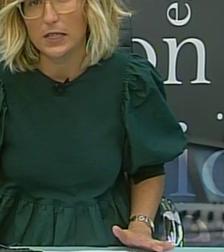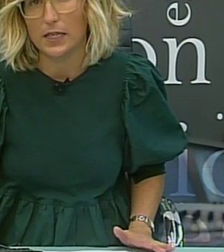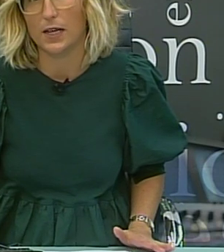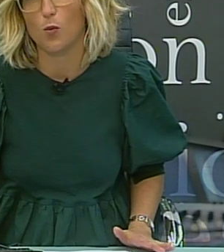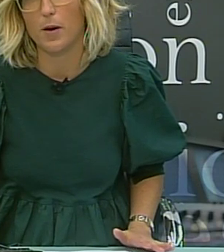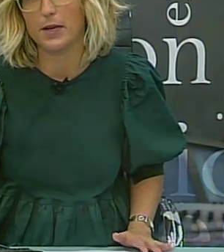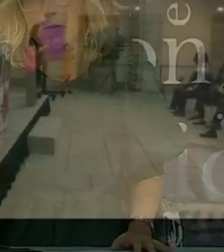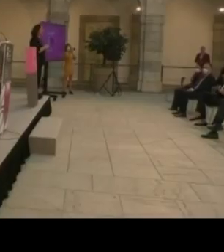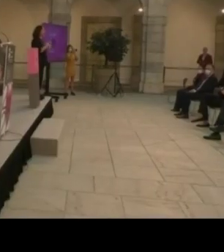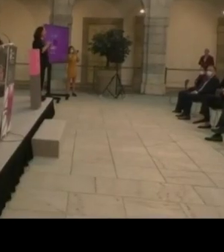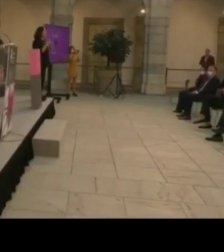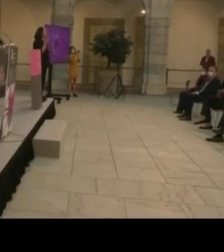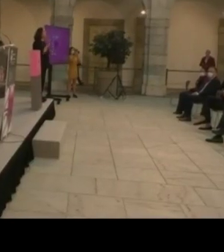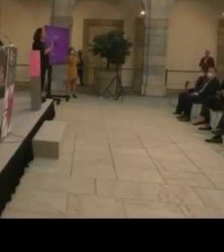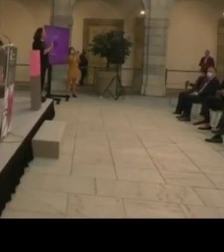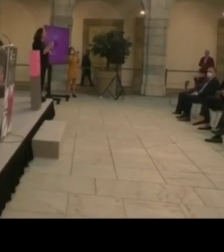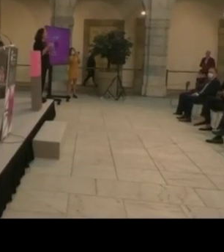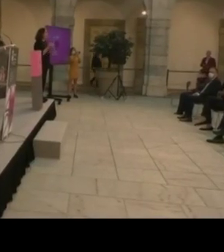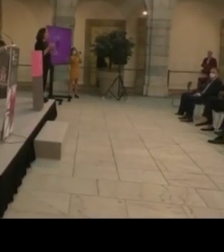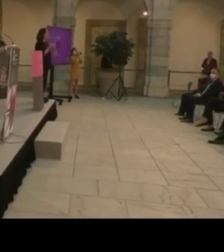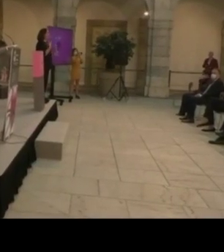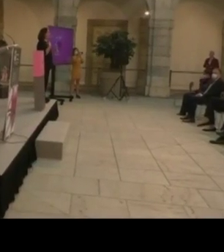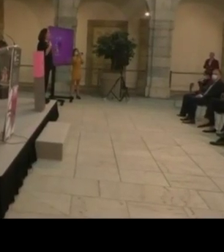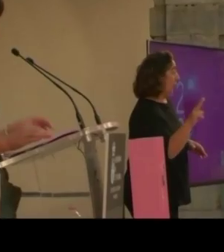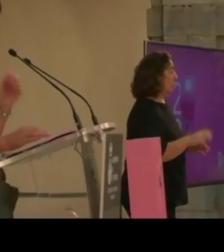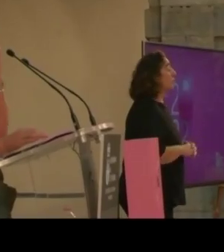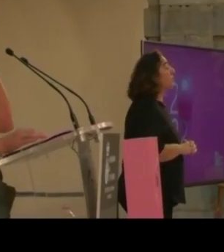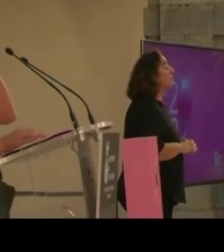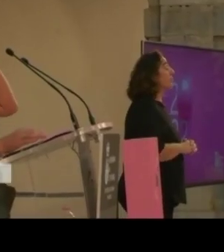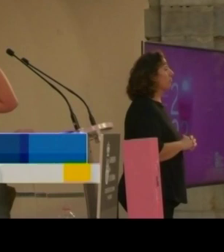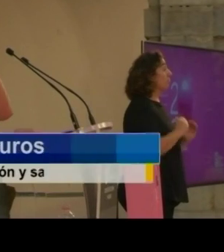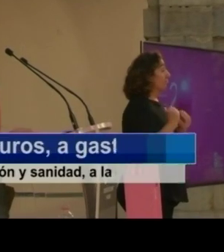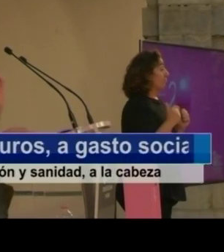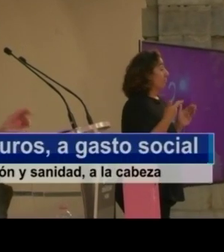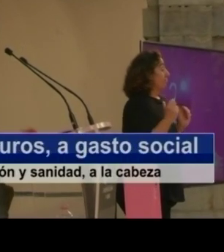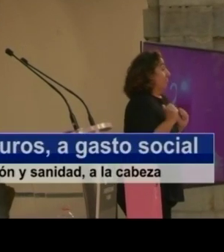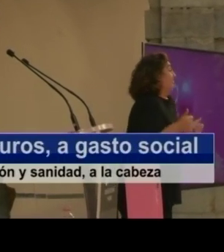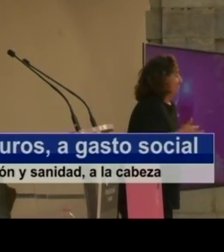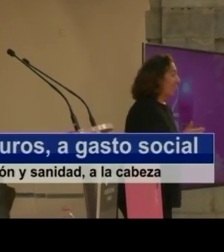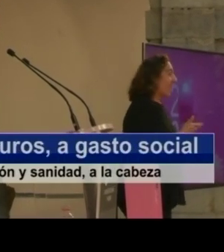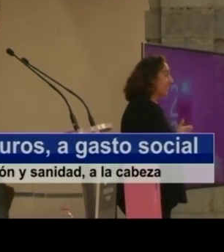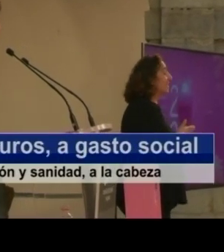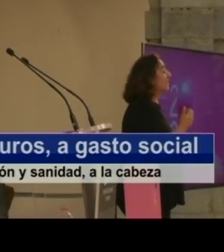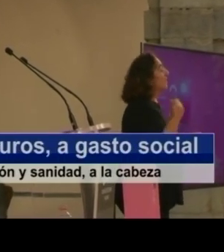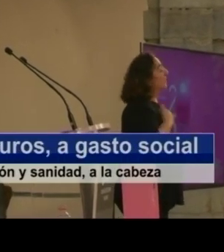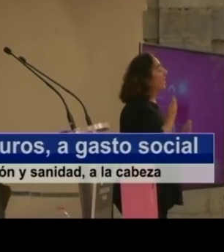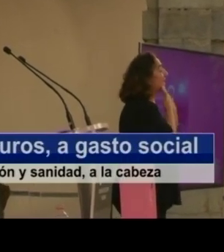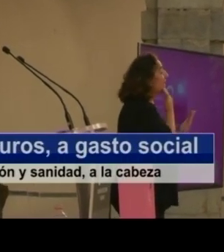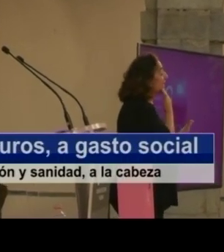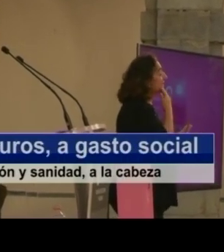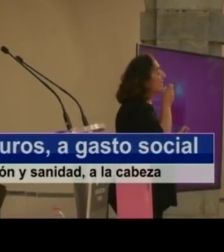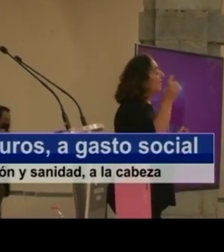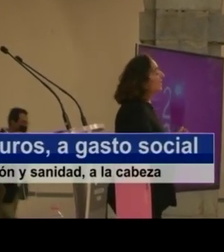año tienen un papel importante los fondos europeos. 7 de cada 10 euros irán destinados a gasto social, destacando